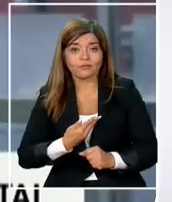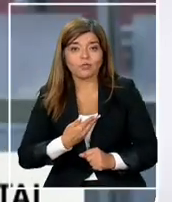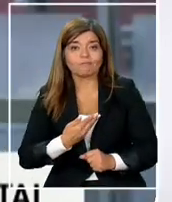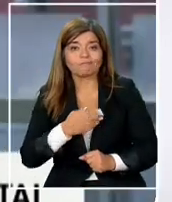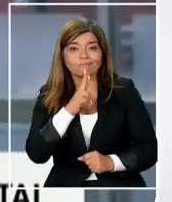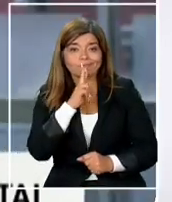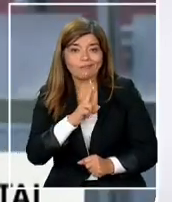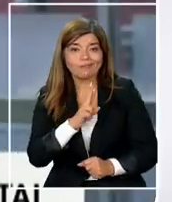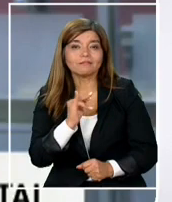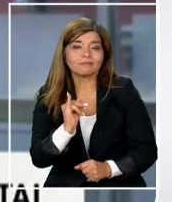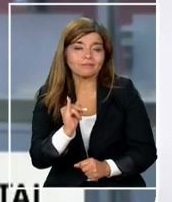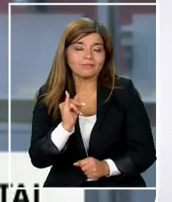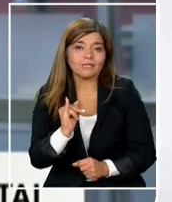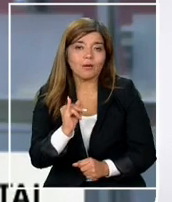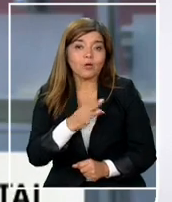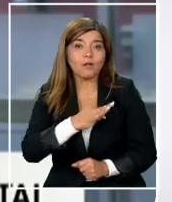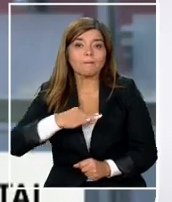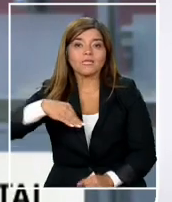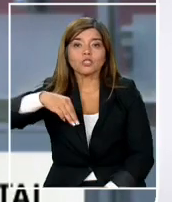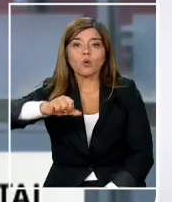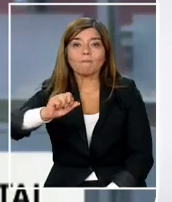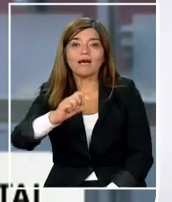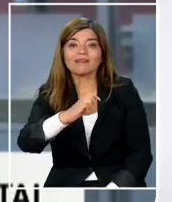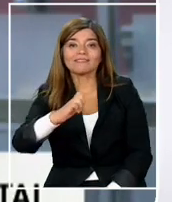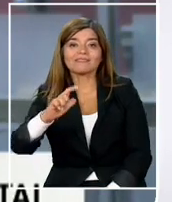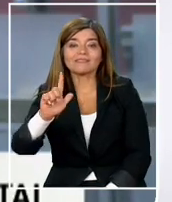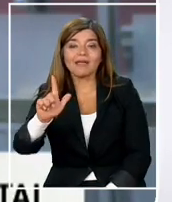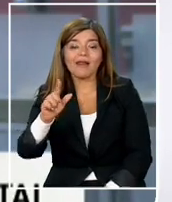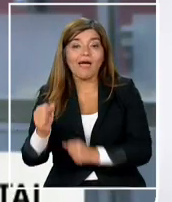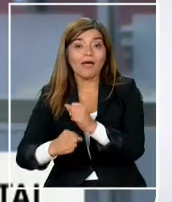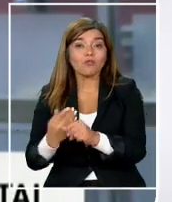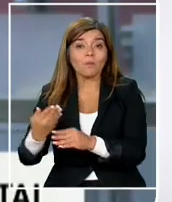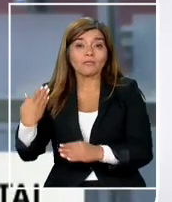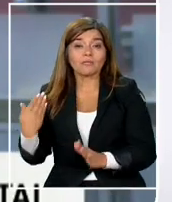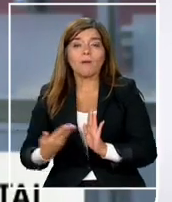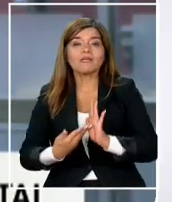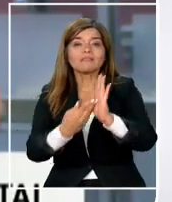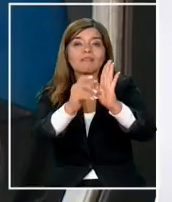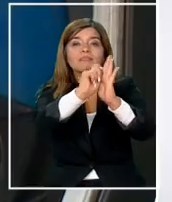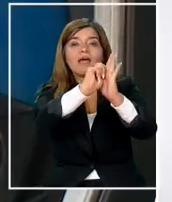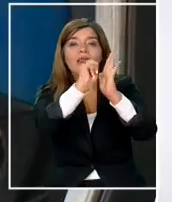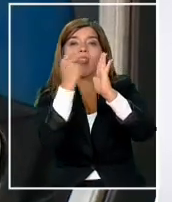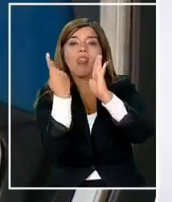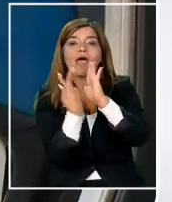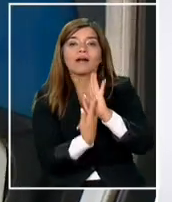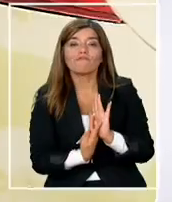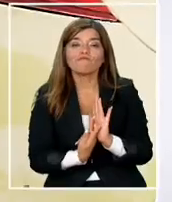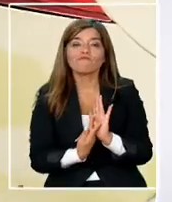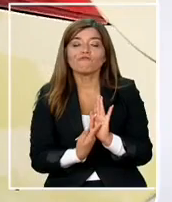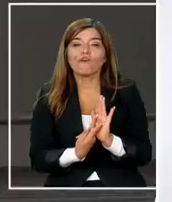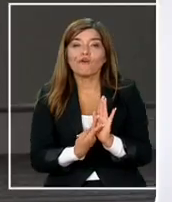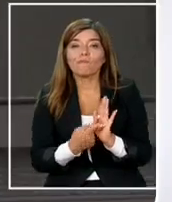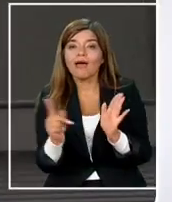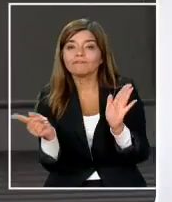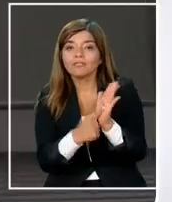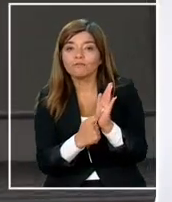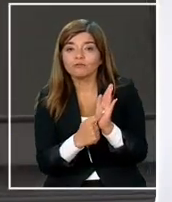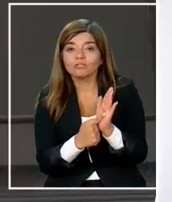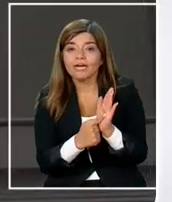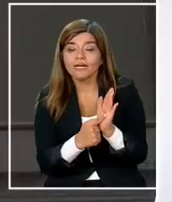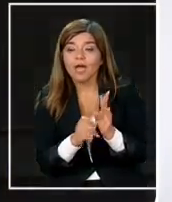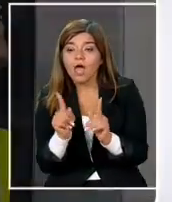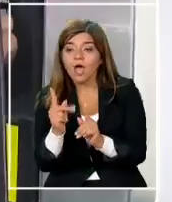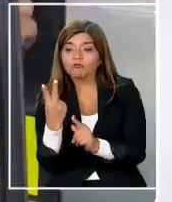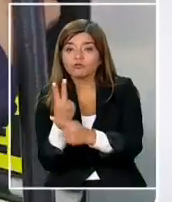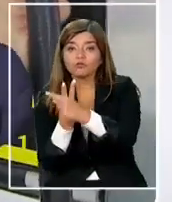porque el ministro Marcel, cuando el año pasado presenta la reforma tributaria, hubo dos patas de la reforma que no fueron,